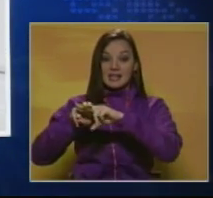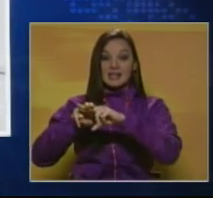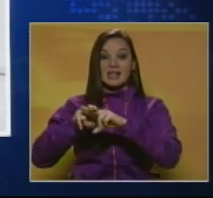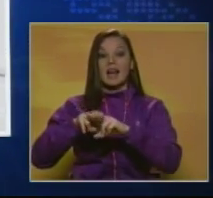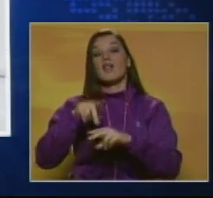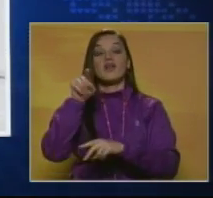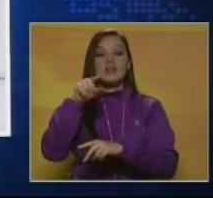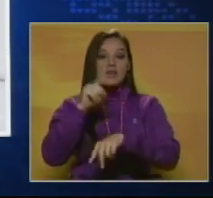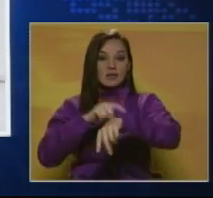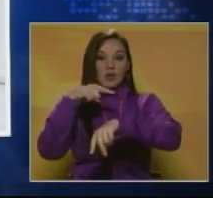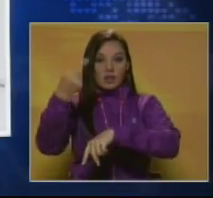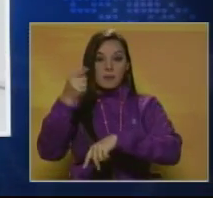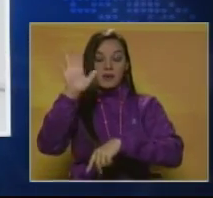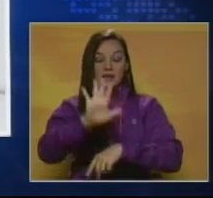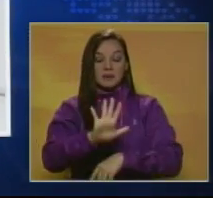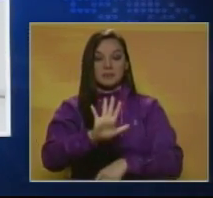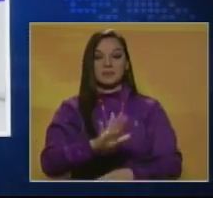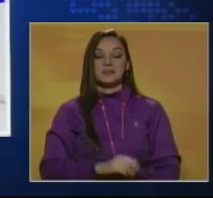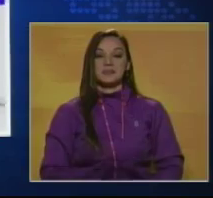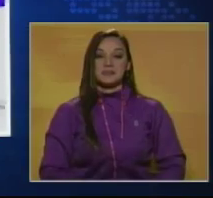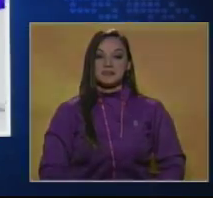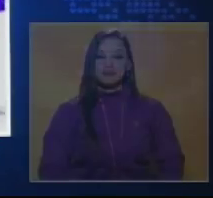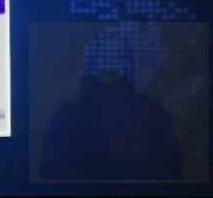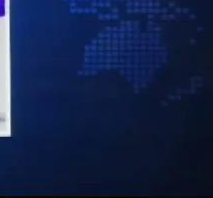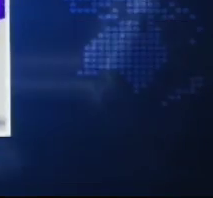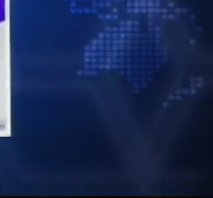nosotros y esto va a ser al regreso, así que los esperamos.